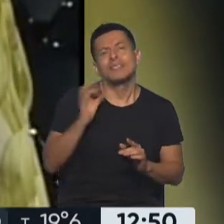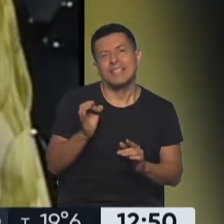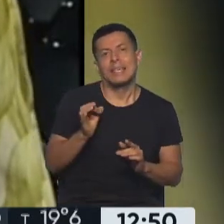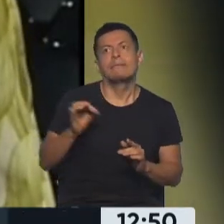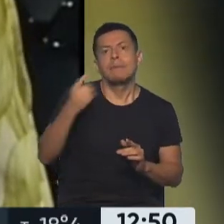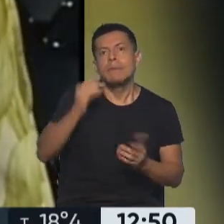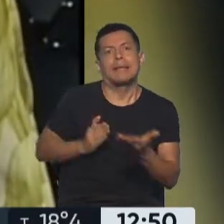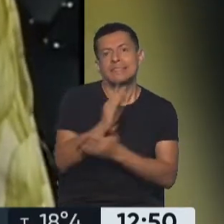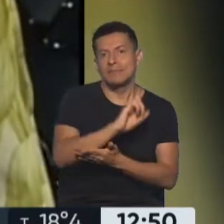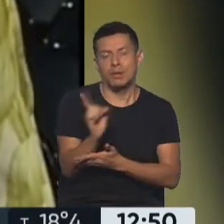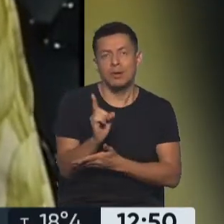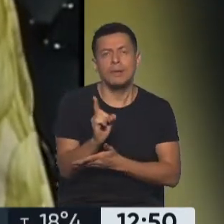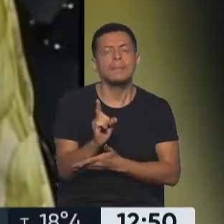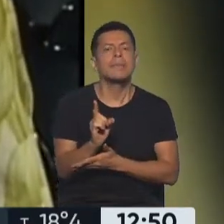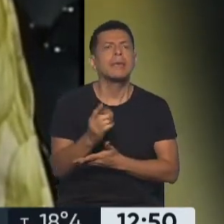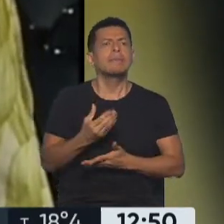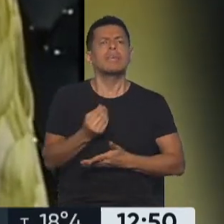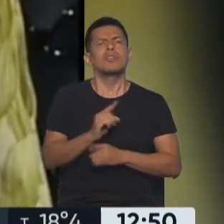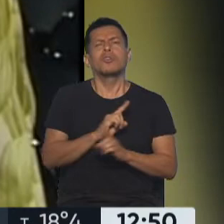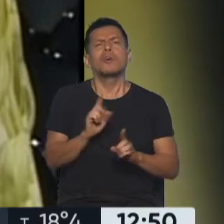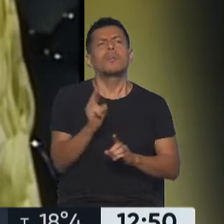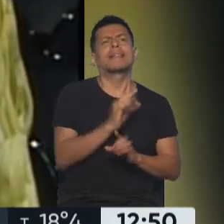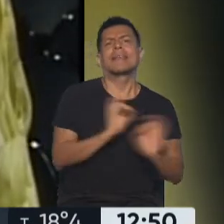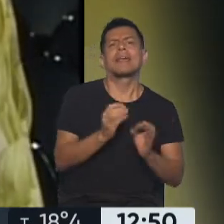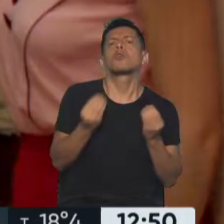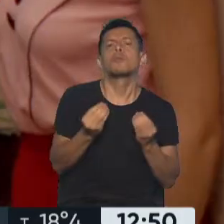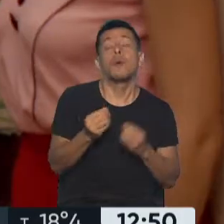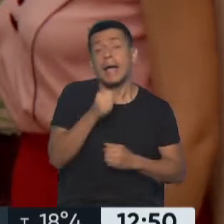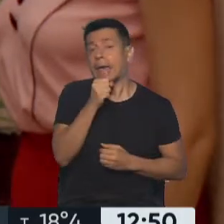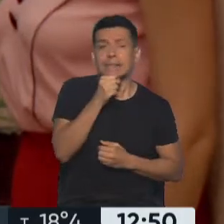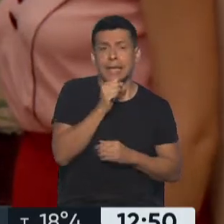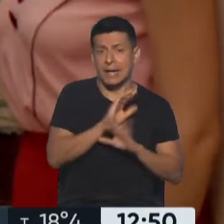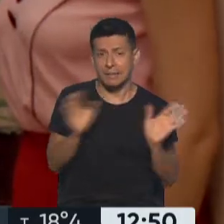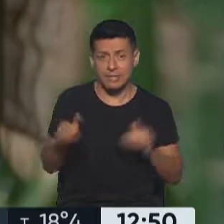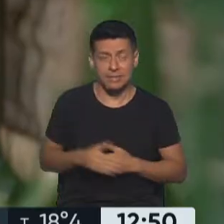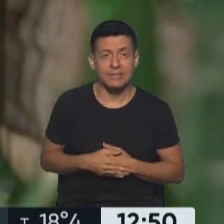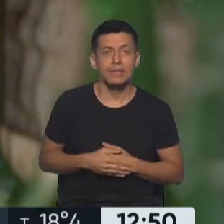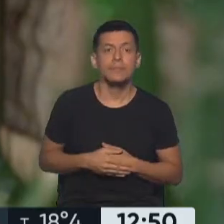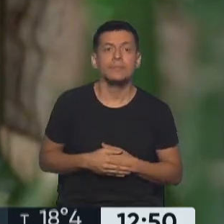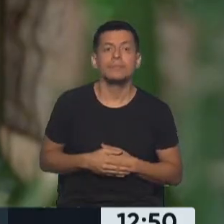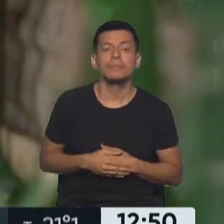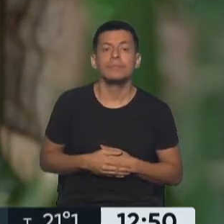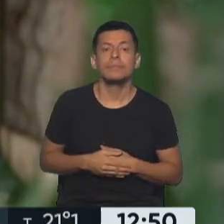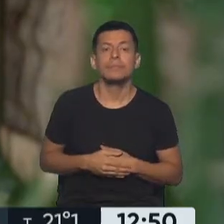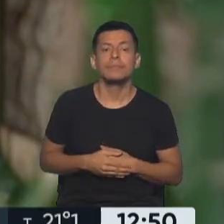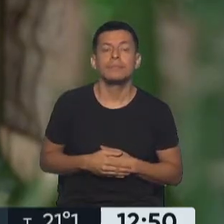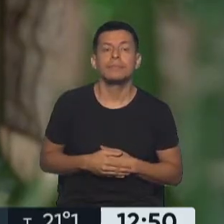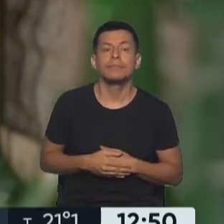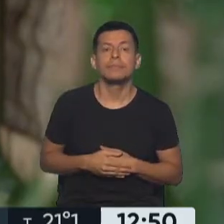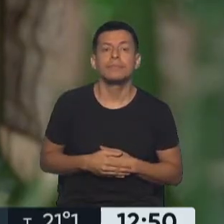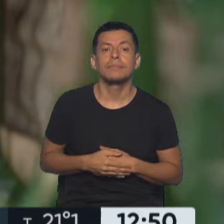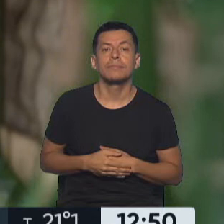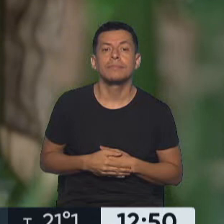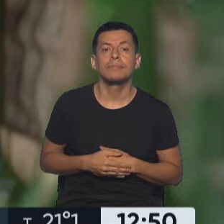que la mejor manera de no tener miedo es cantar en la oscuridad. Pasan los años, pasan los gobiernos, los radicales,